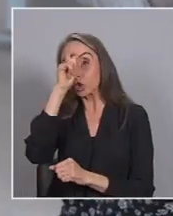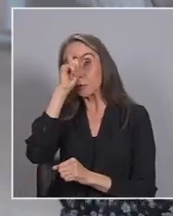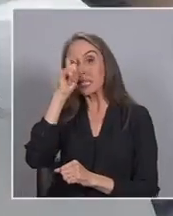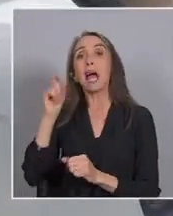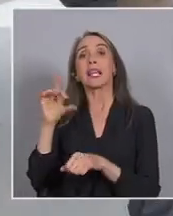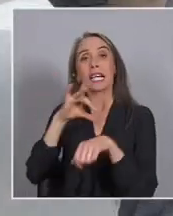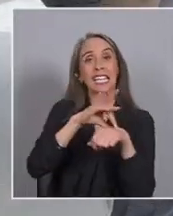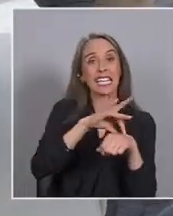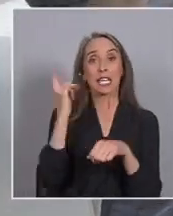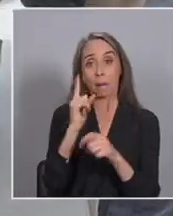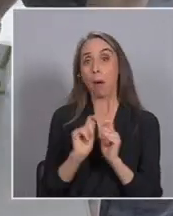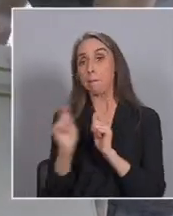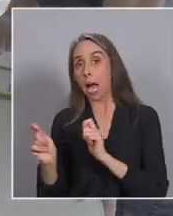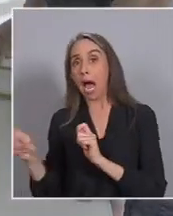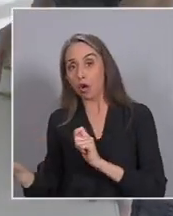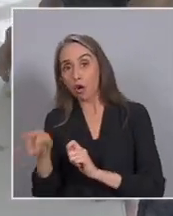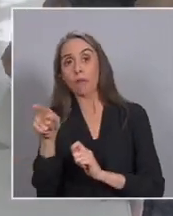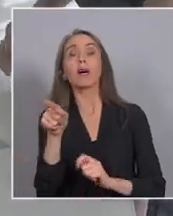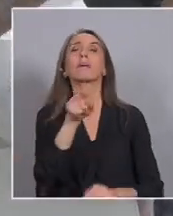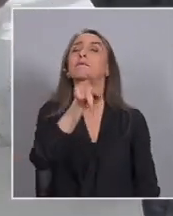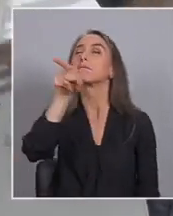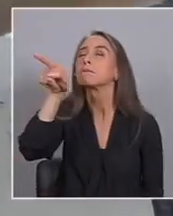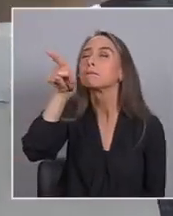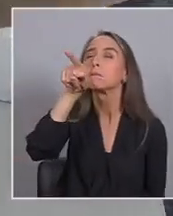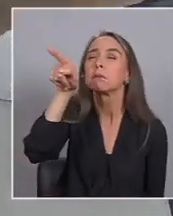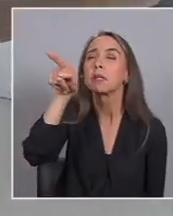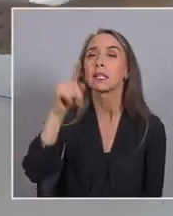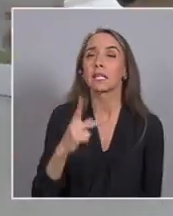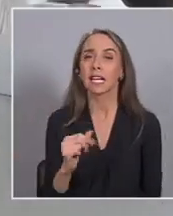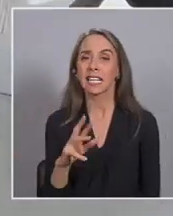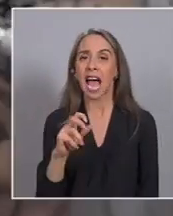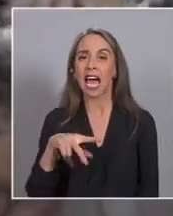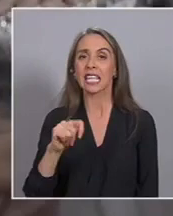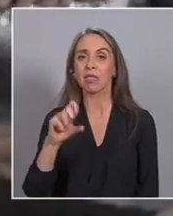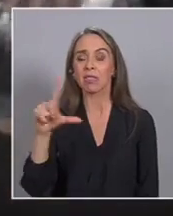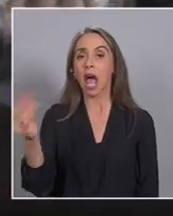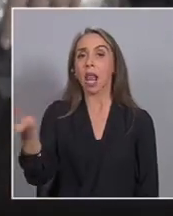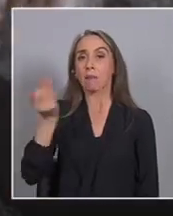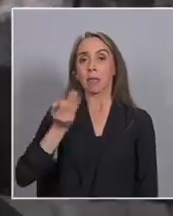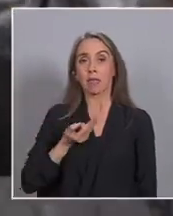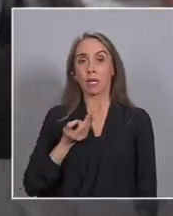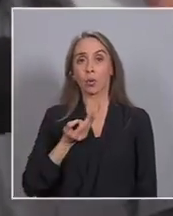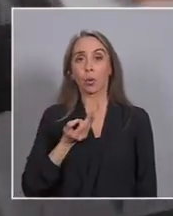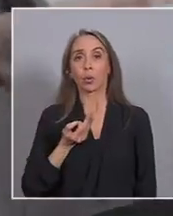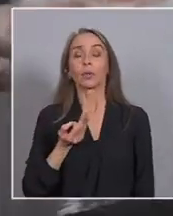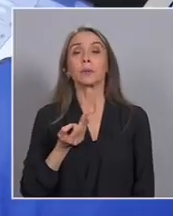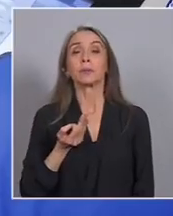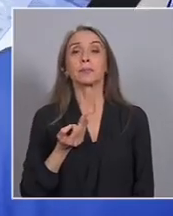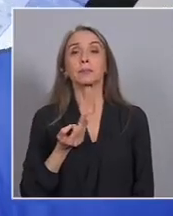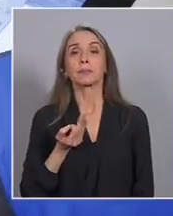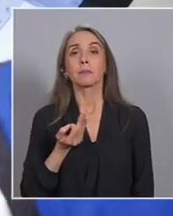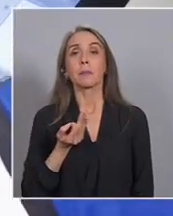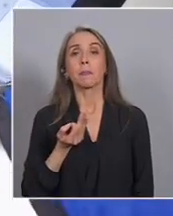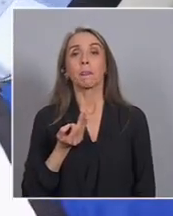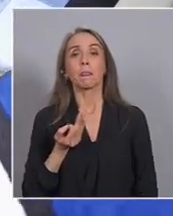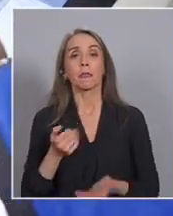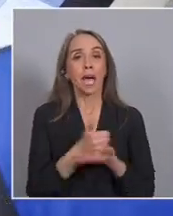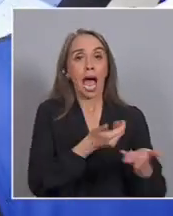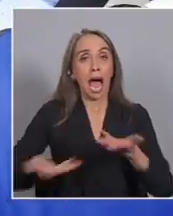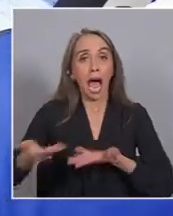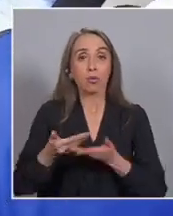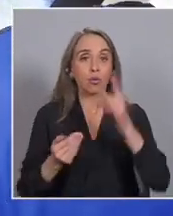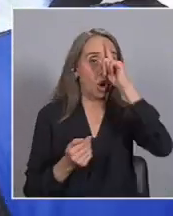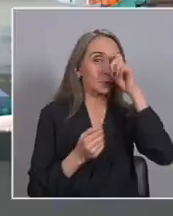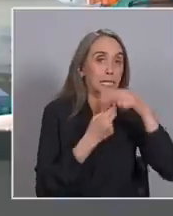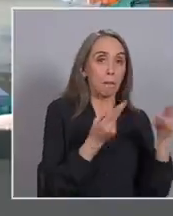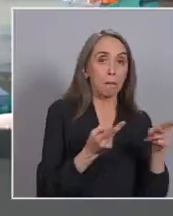porque sabemos, está por ahí Karen Tal, que me lo ha planteado, que la colaboración con el sector privado